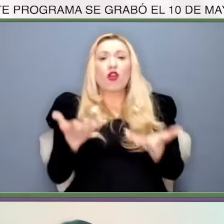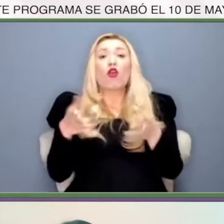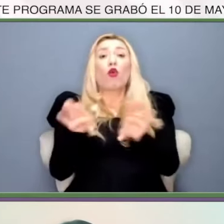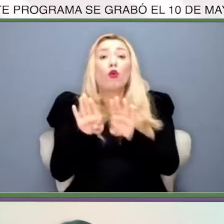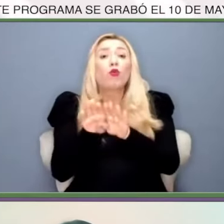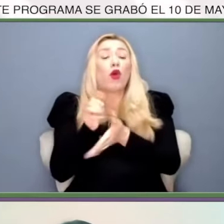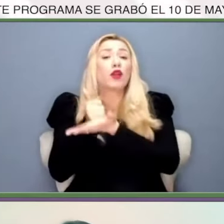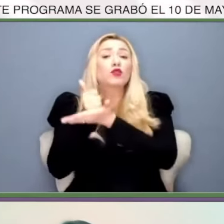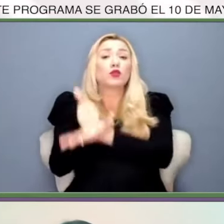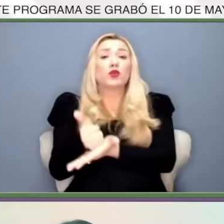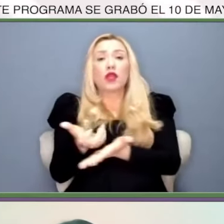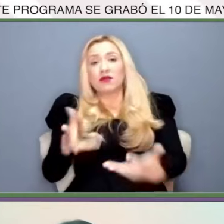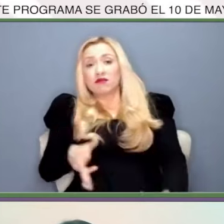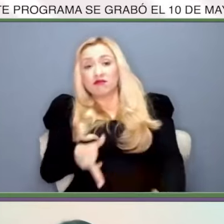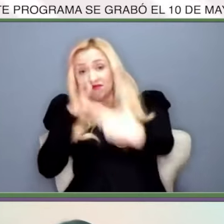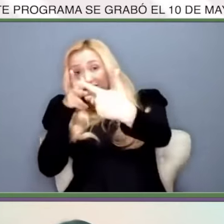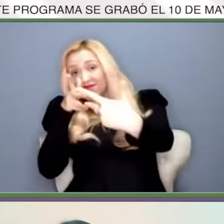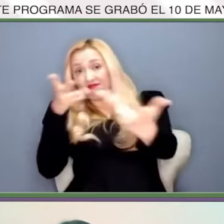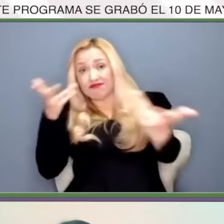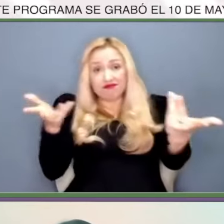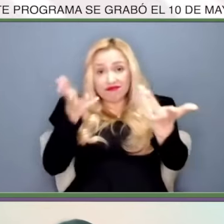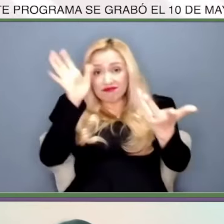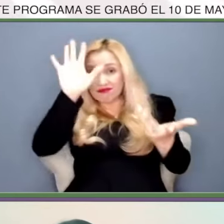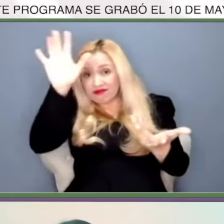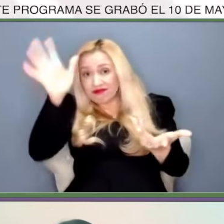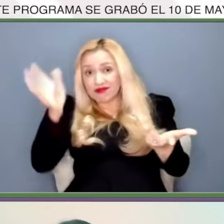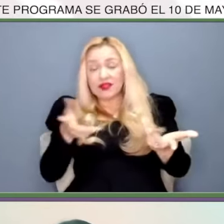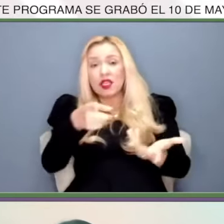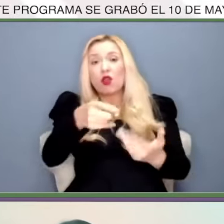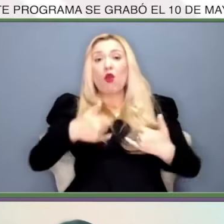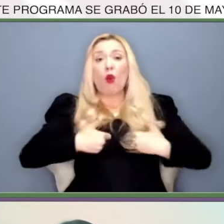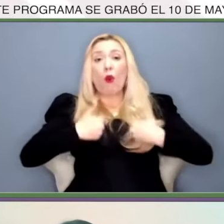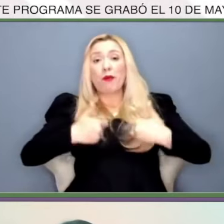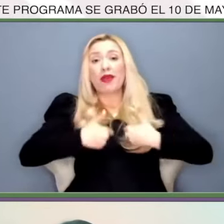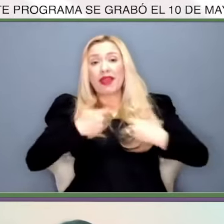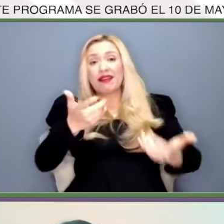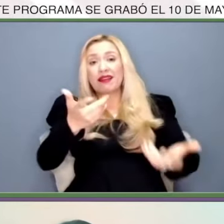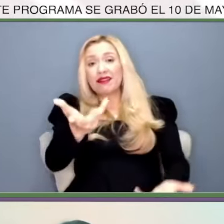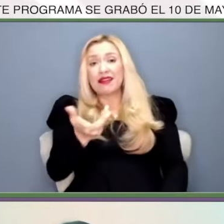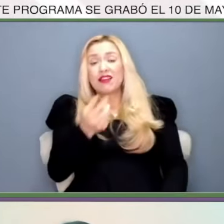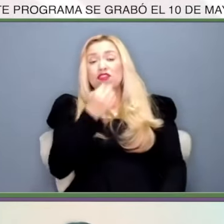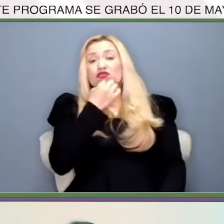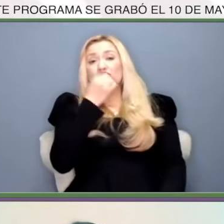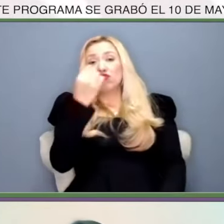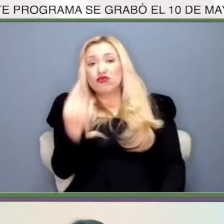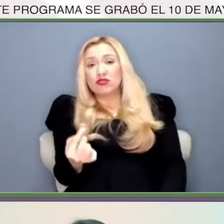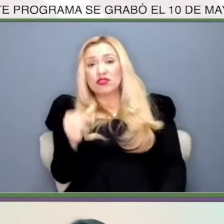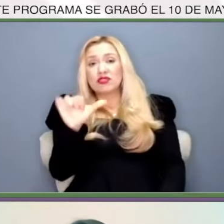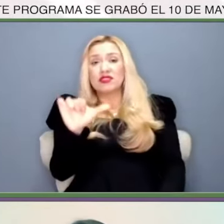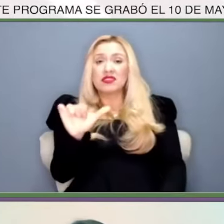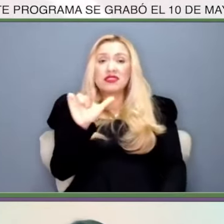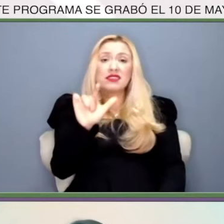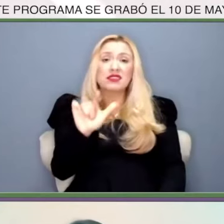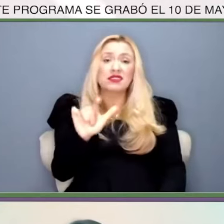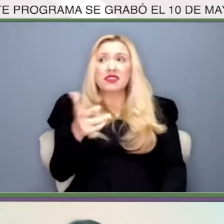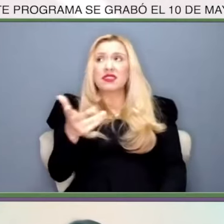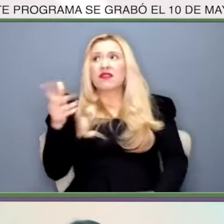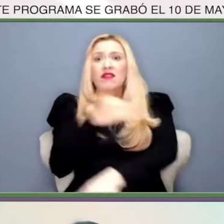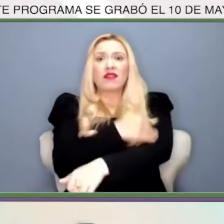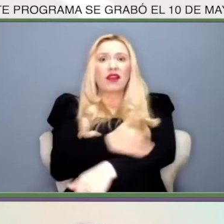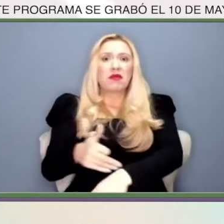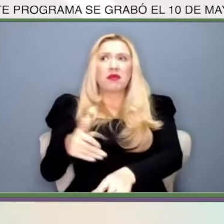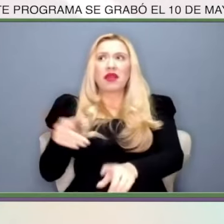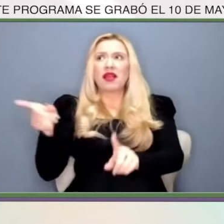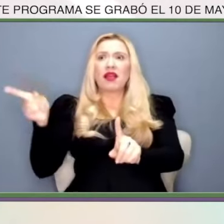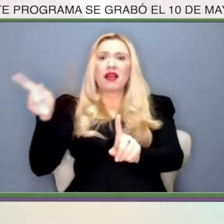a la distancia, incluso a una persona LGBT menor de edad que está en un clima hostil dentro de su familia porque acaba de